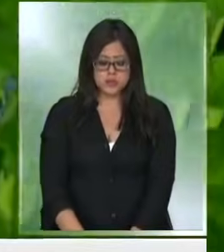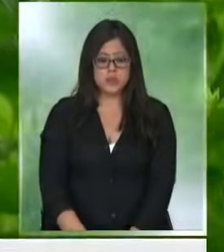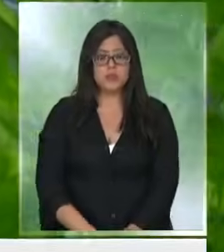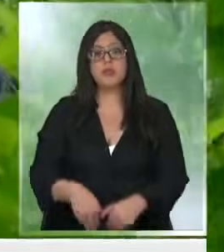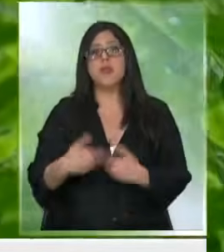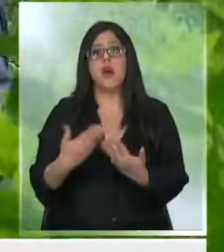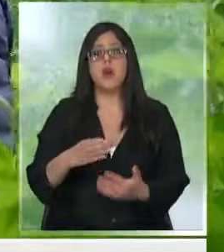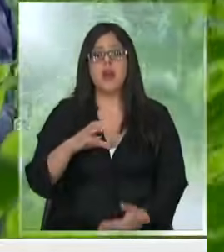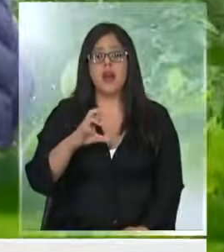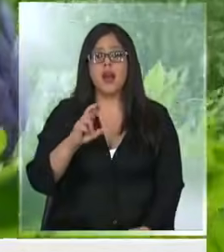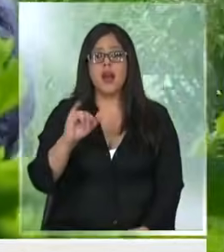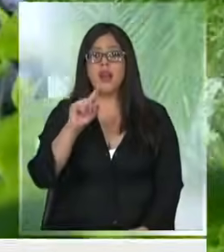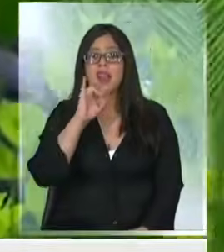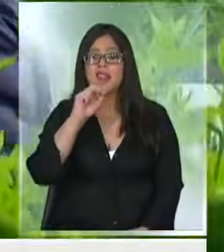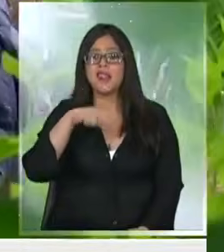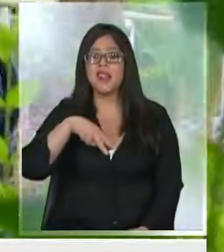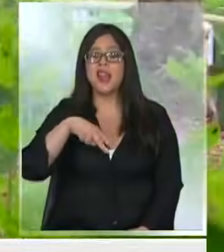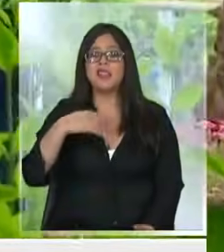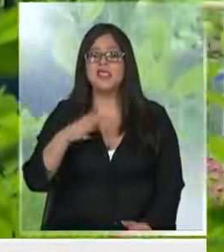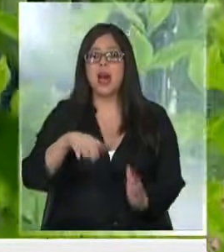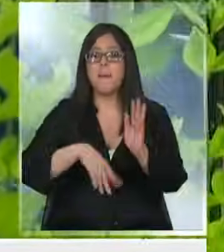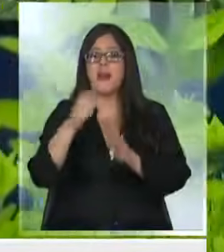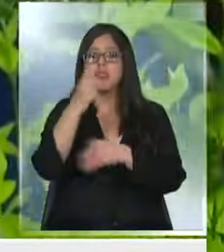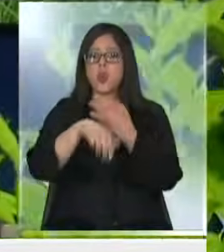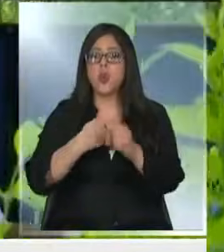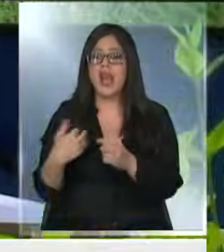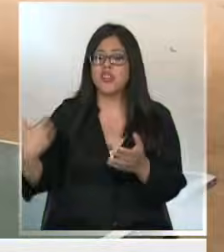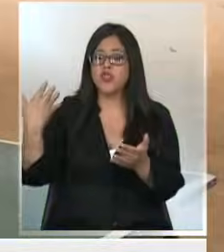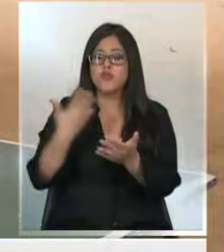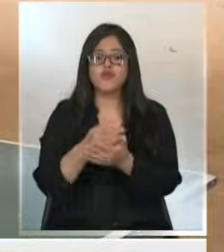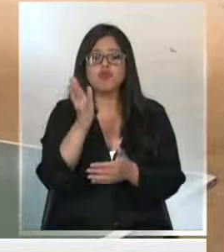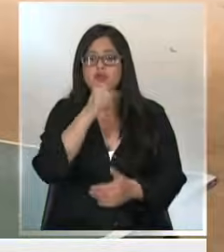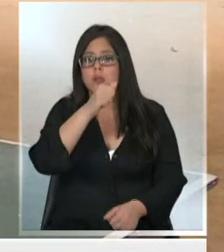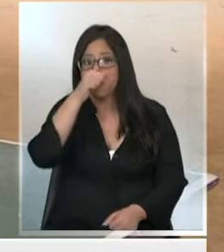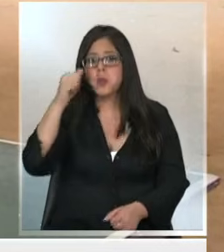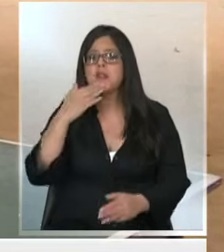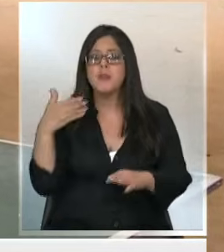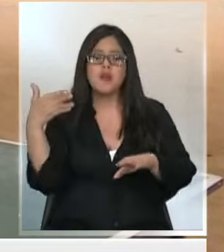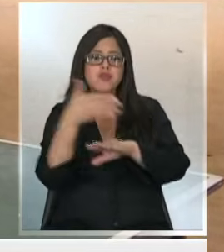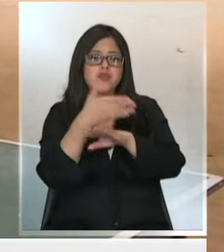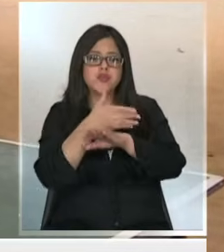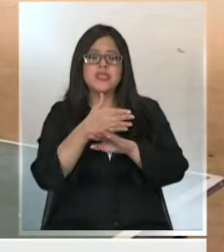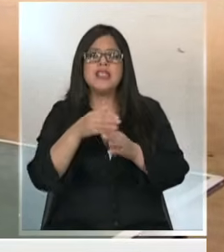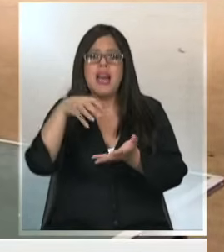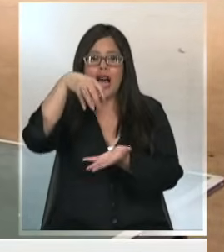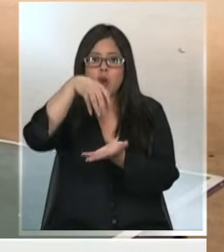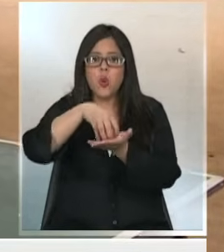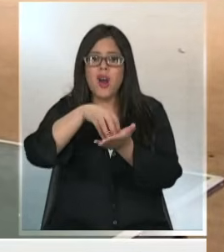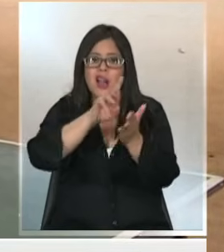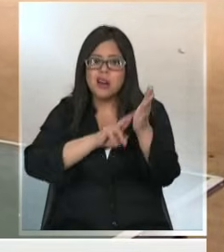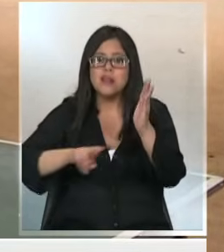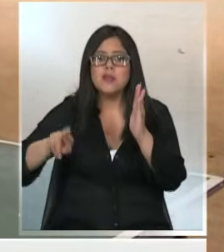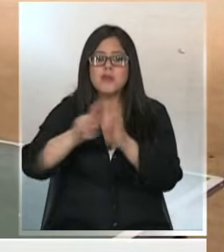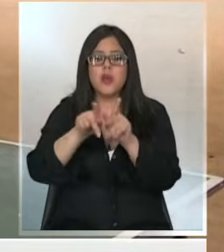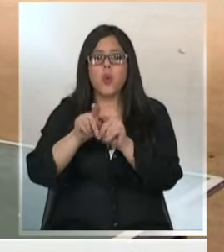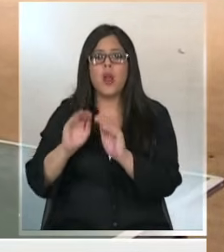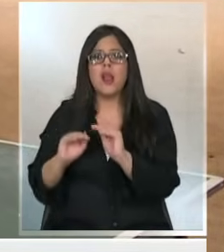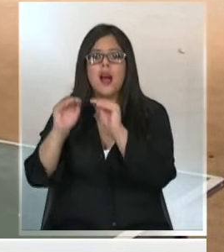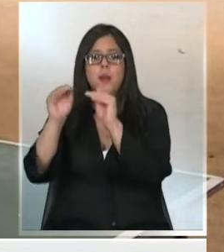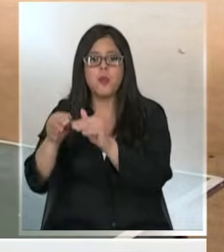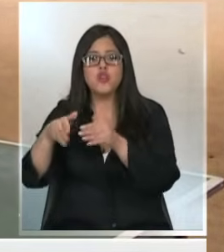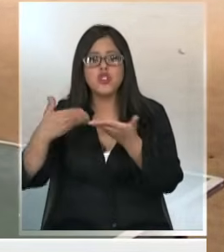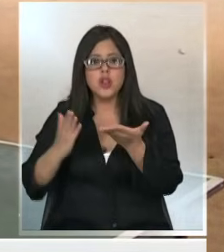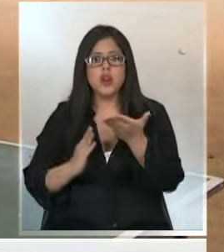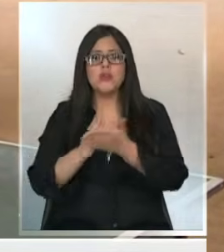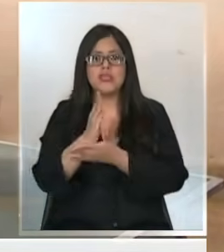Actualmente, Cristian lleva más de un año sin consumir. Sigue asistiendo al centro que le salvó la vida como apoyo para quienes recién están iniciando el camino